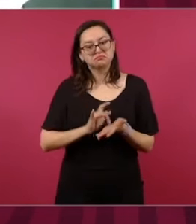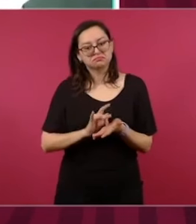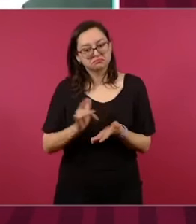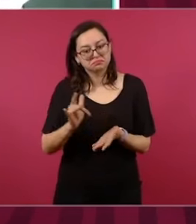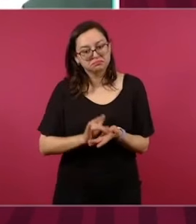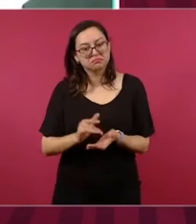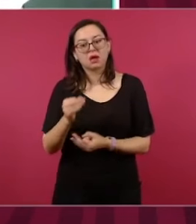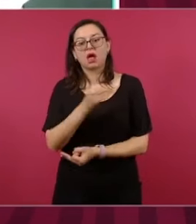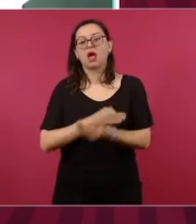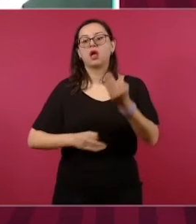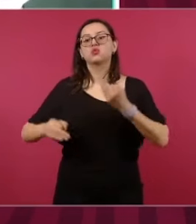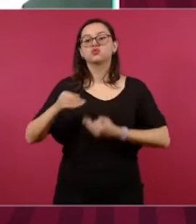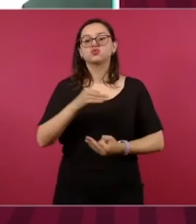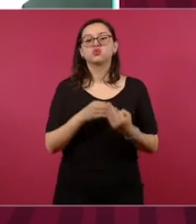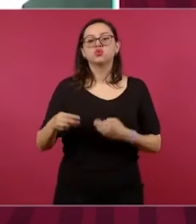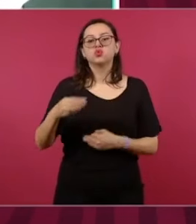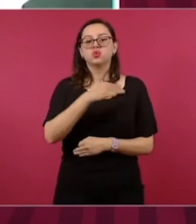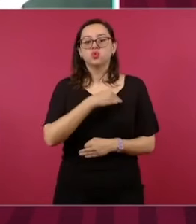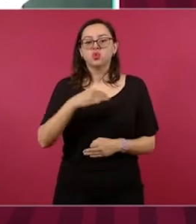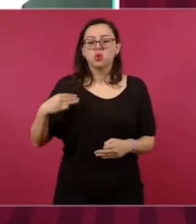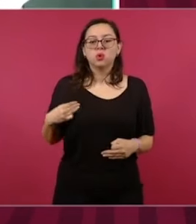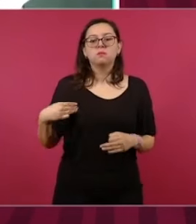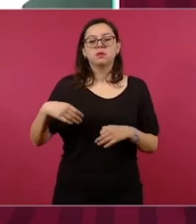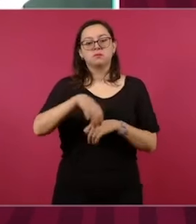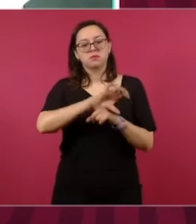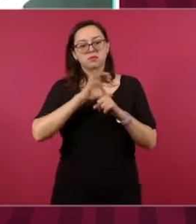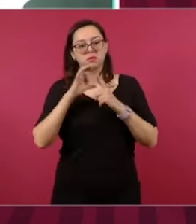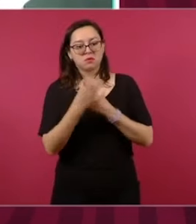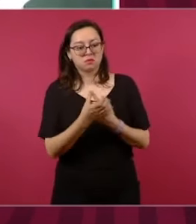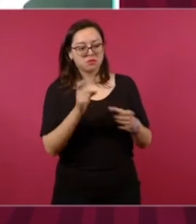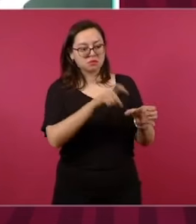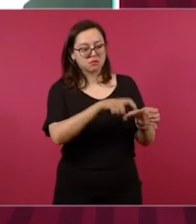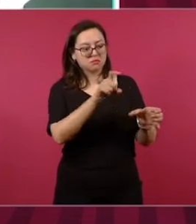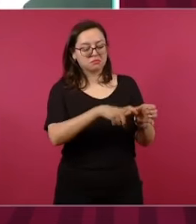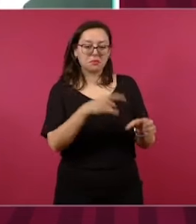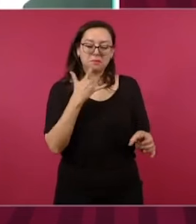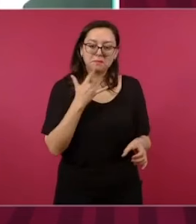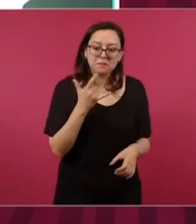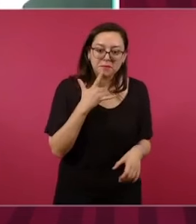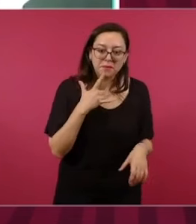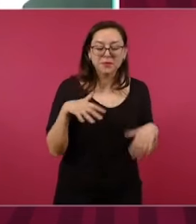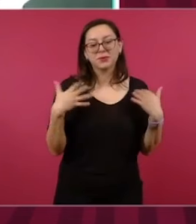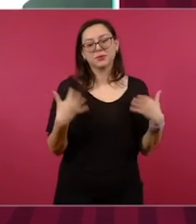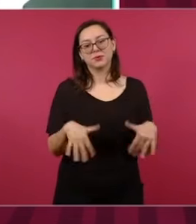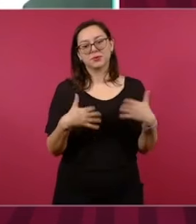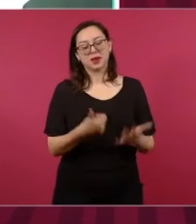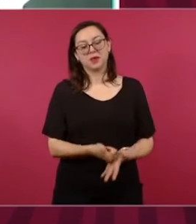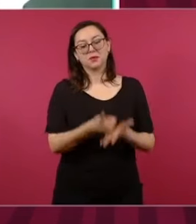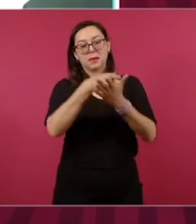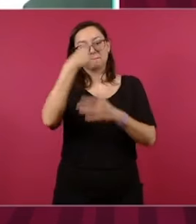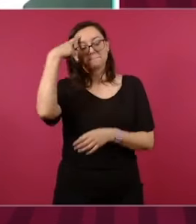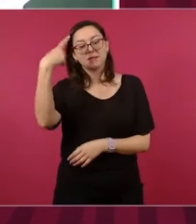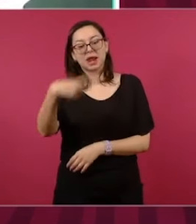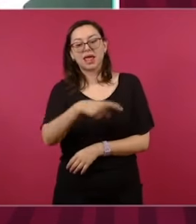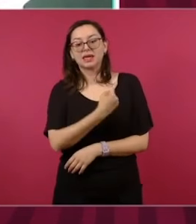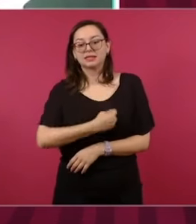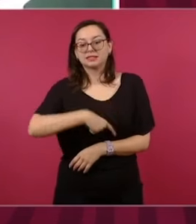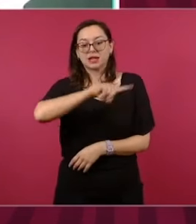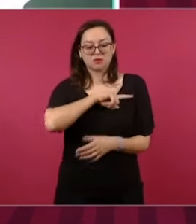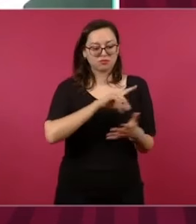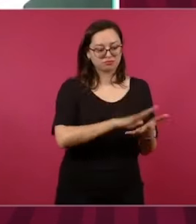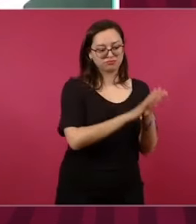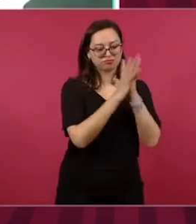a todos los miembros de los comités que están poniendo su mejor esfuerzo para la transformación de la salud en nuestro